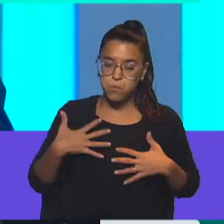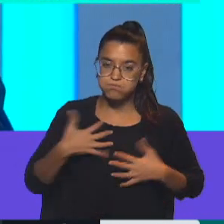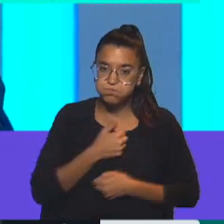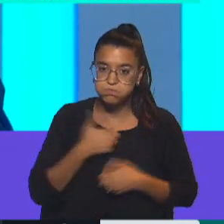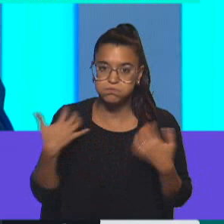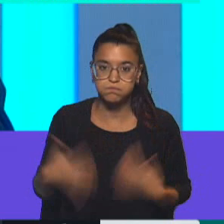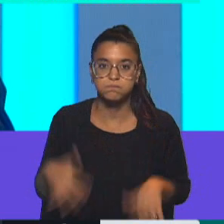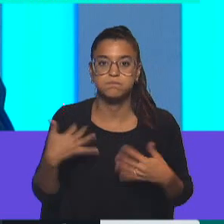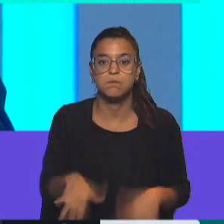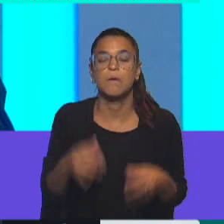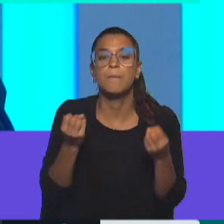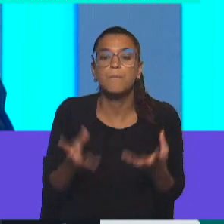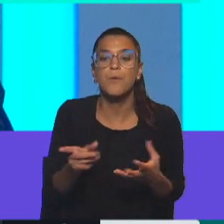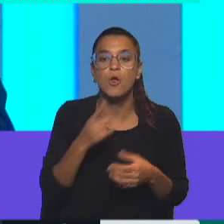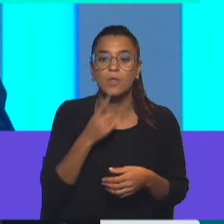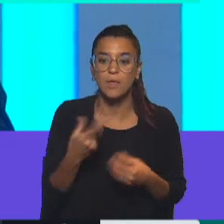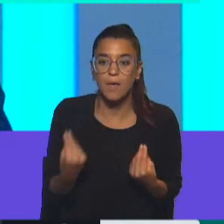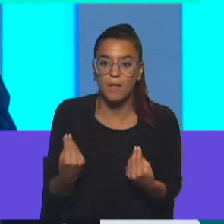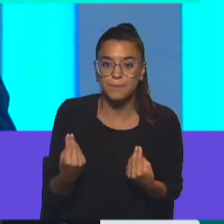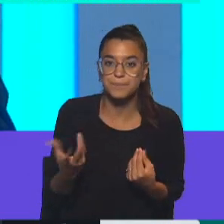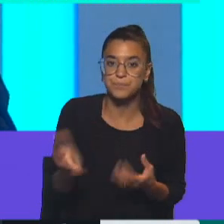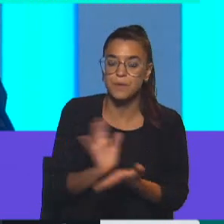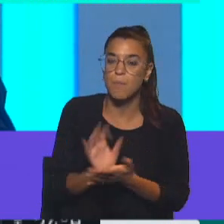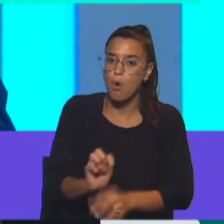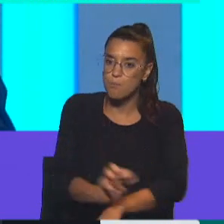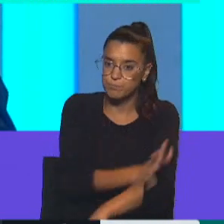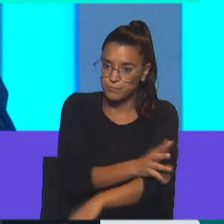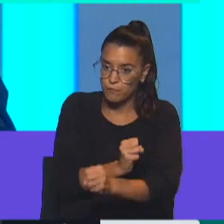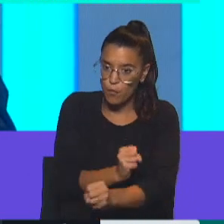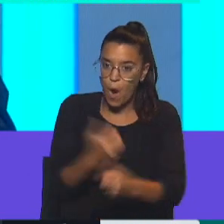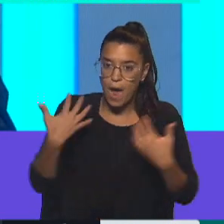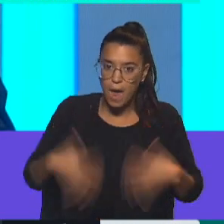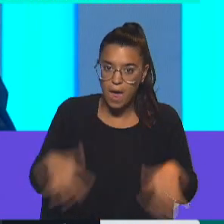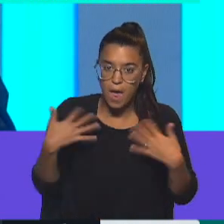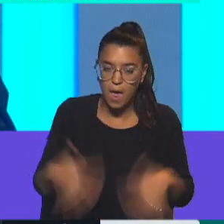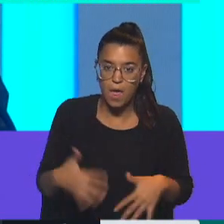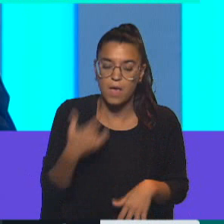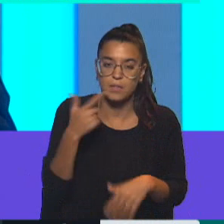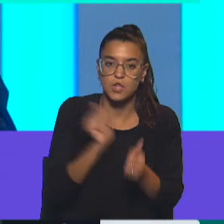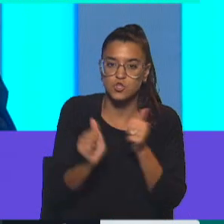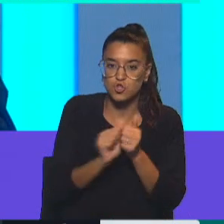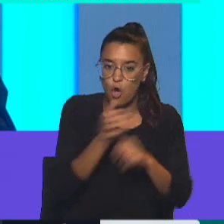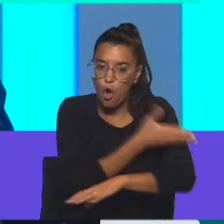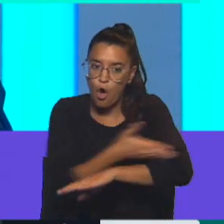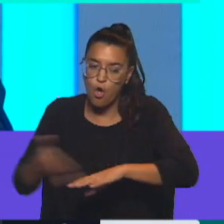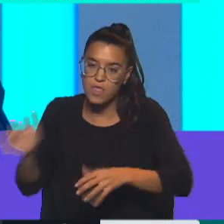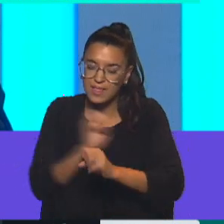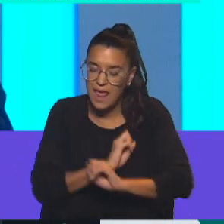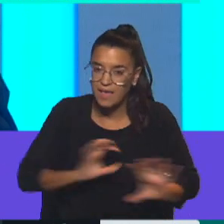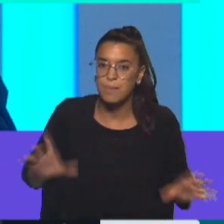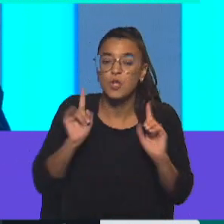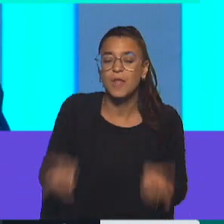conmovidos, por un lado, porque tiene un costado emocional muy fuerte la historia de la tragedia, pero por el otro lado